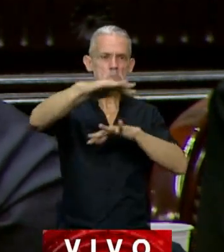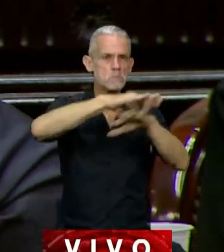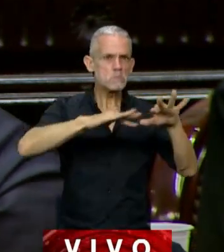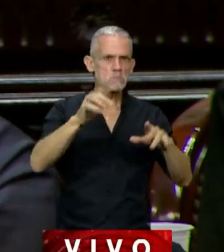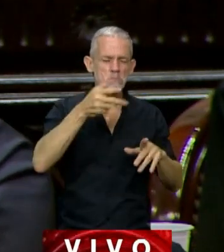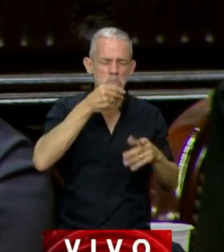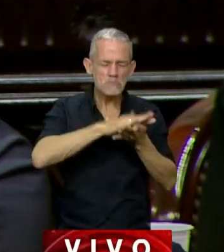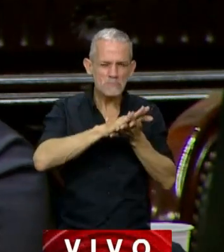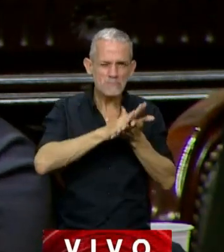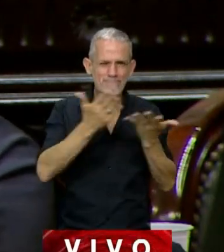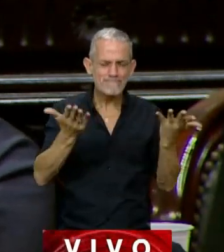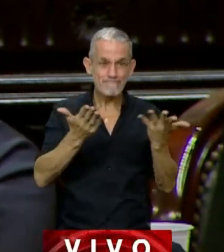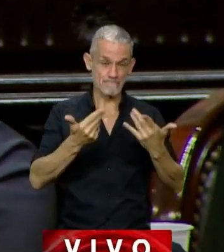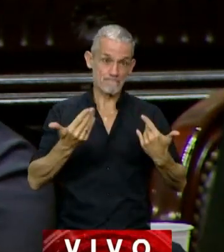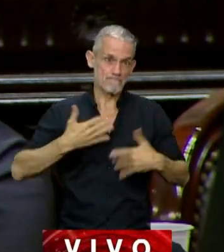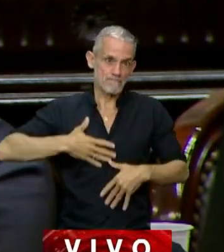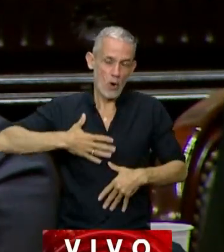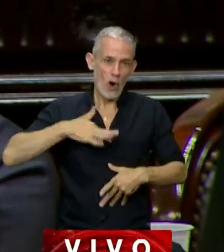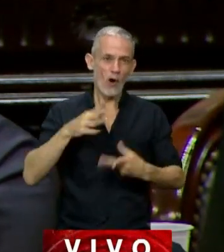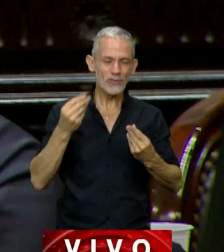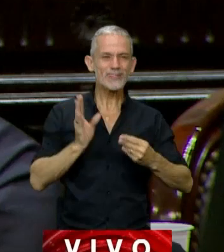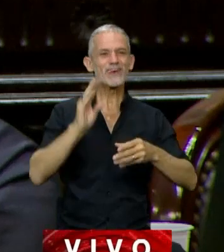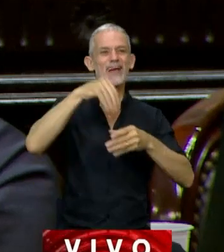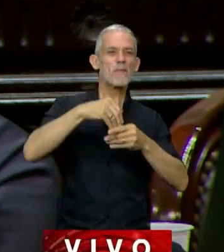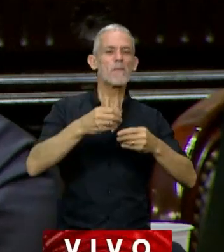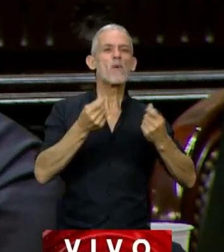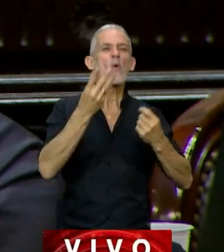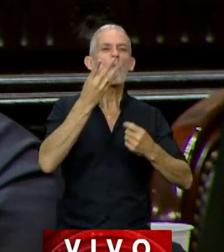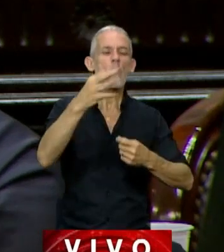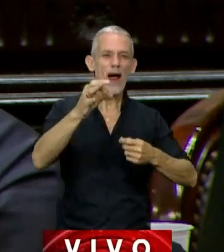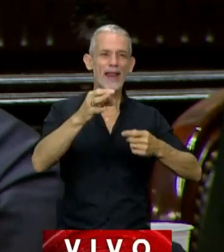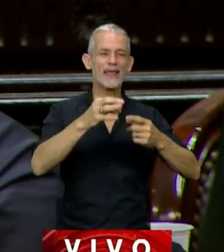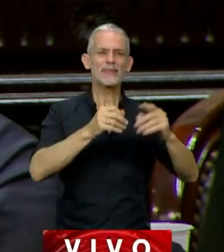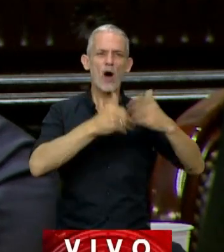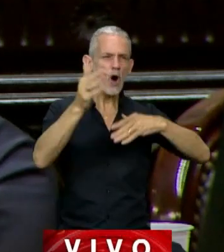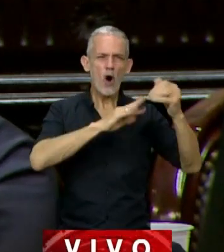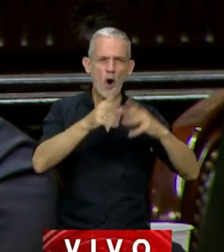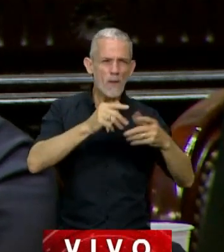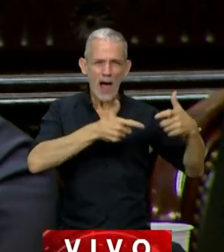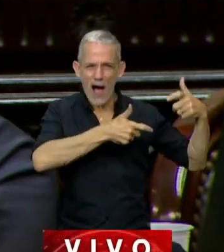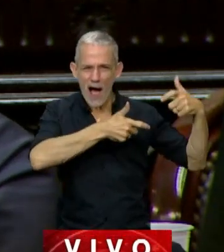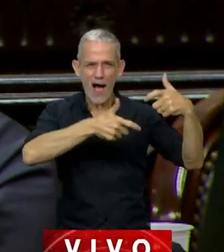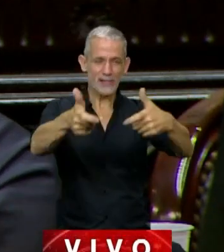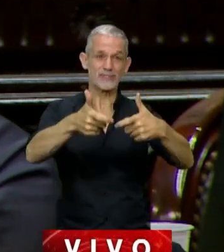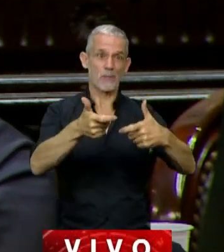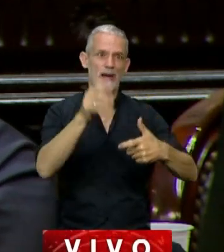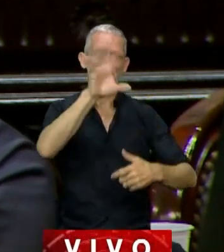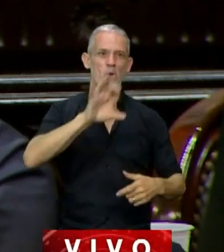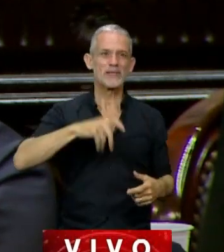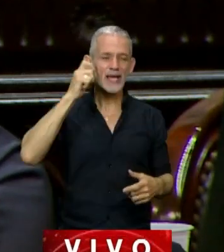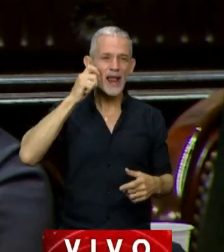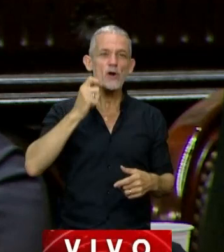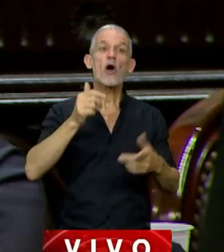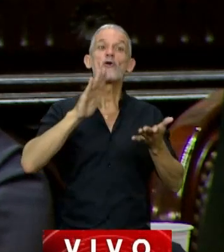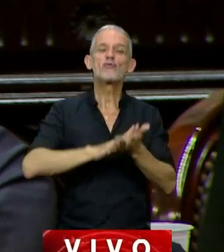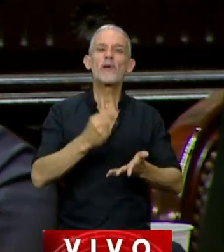Rioja. Por lo tanto, celebro que se hayan incorporado más de 40 obras para la provincia de La Rioja que tienen